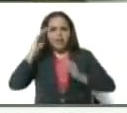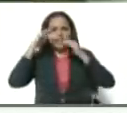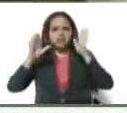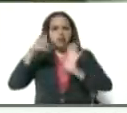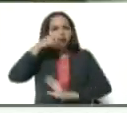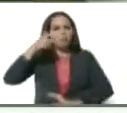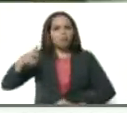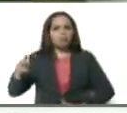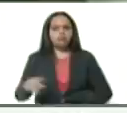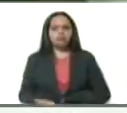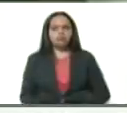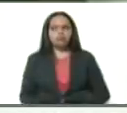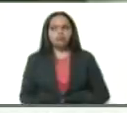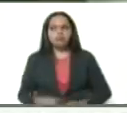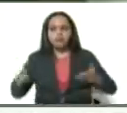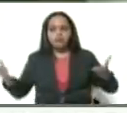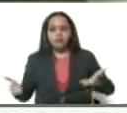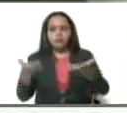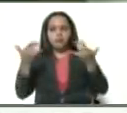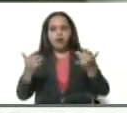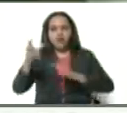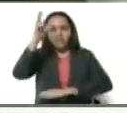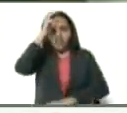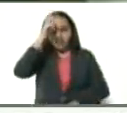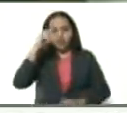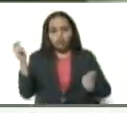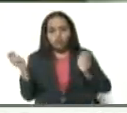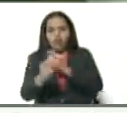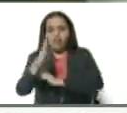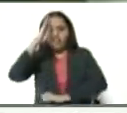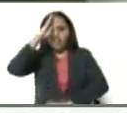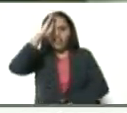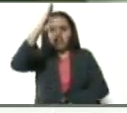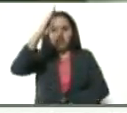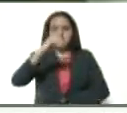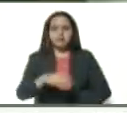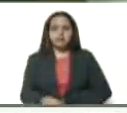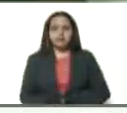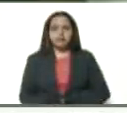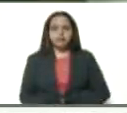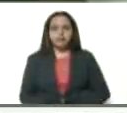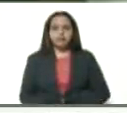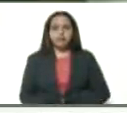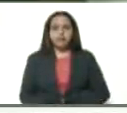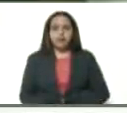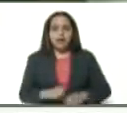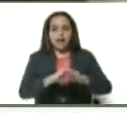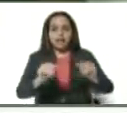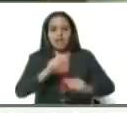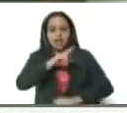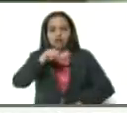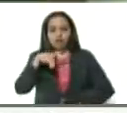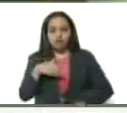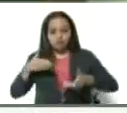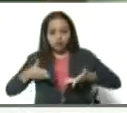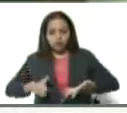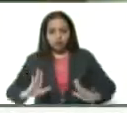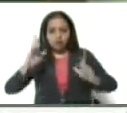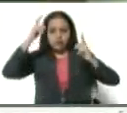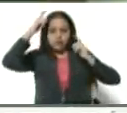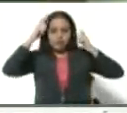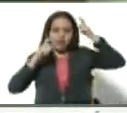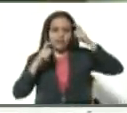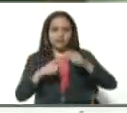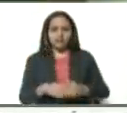pueblo. Vámonos directo de Falcón a Barinas, la tierra de nuestro comandante Hugo